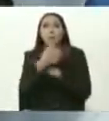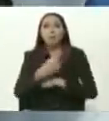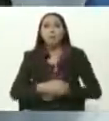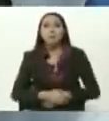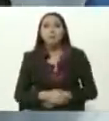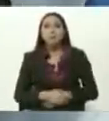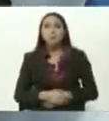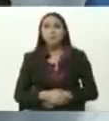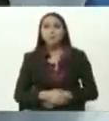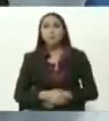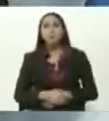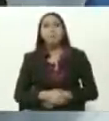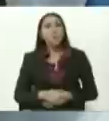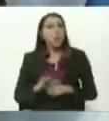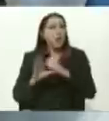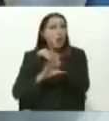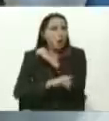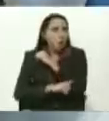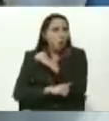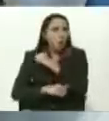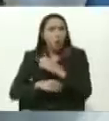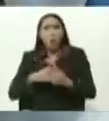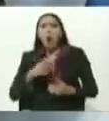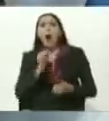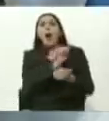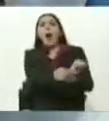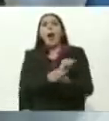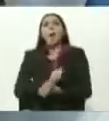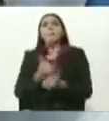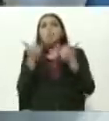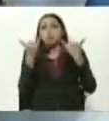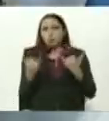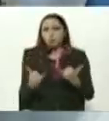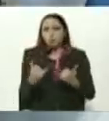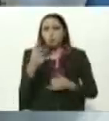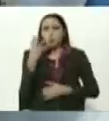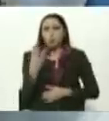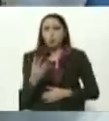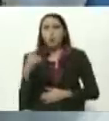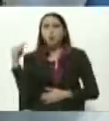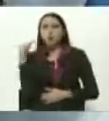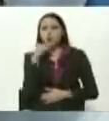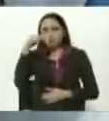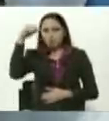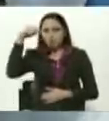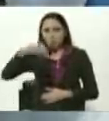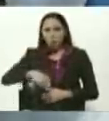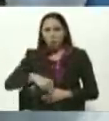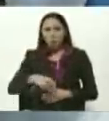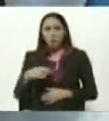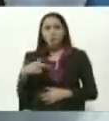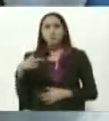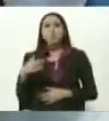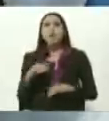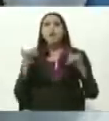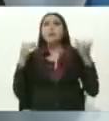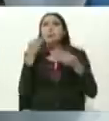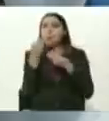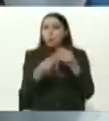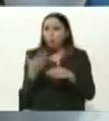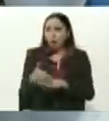Los delitos a imputar este de 4 de octubre, cuando se celebró la audiencia de